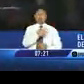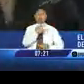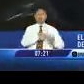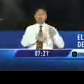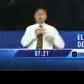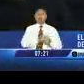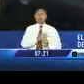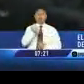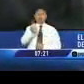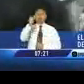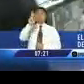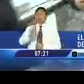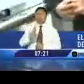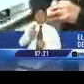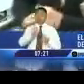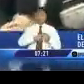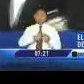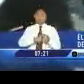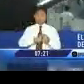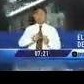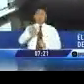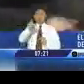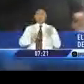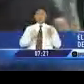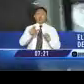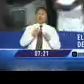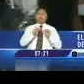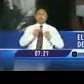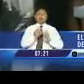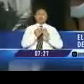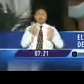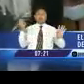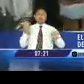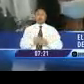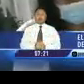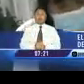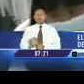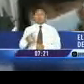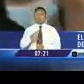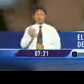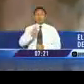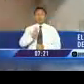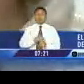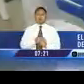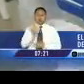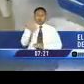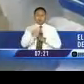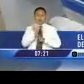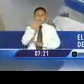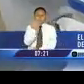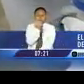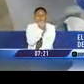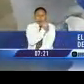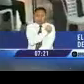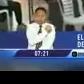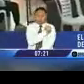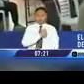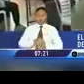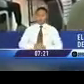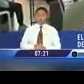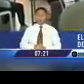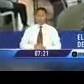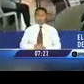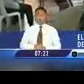comercial ubicado al sur de la ciudad, personas hacían fila. La mayoría buscaba completar el esquema de dosis de refuerzo.